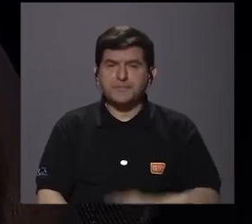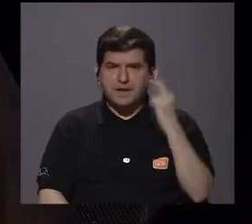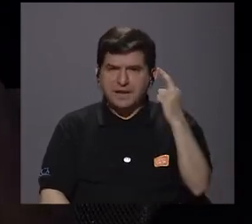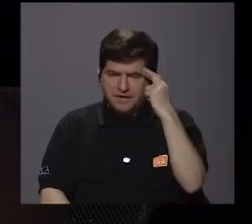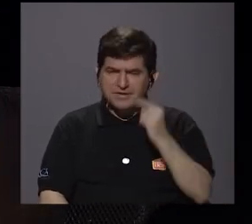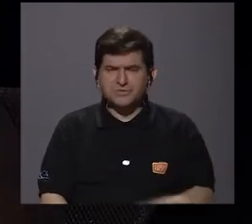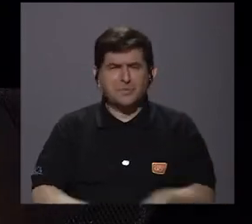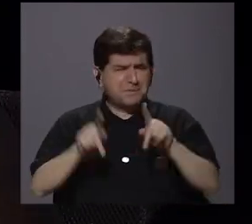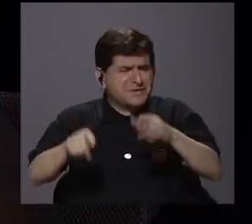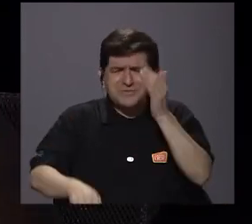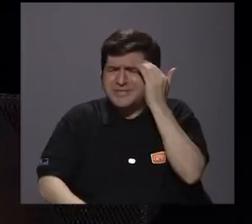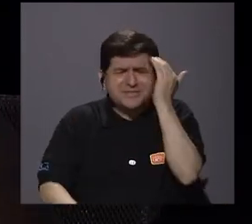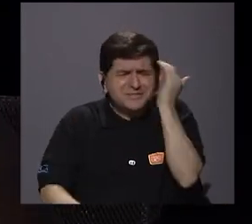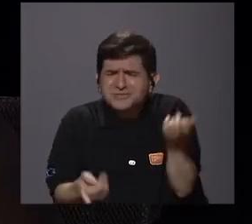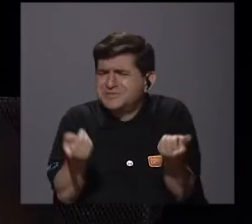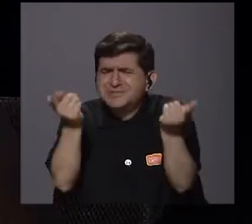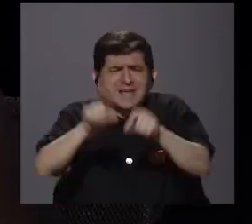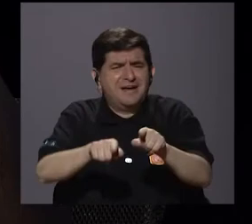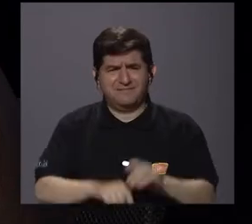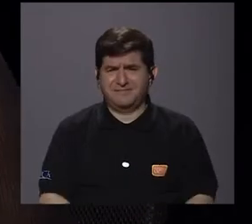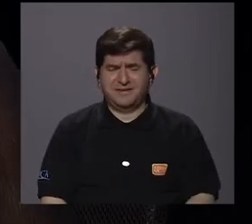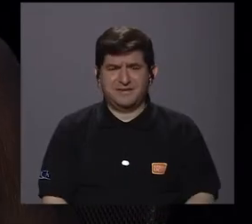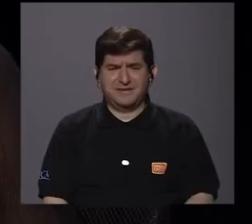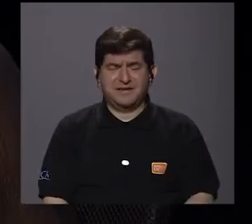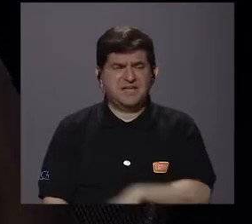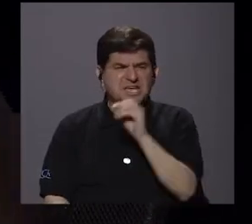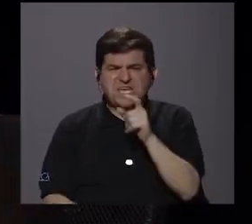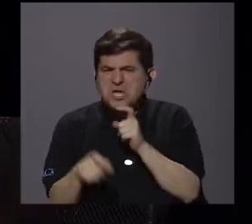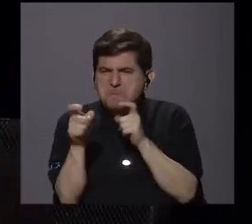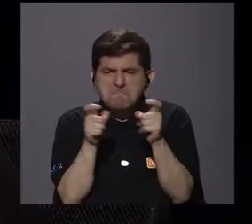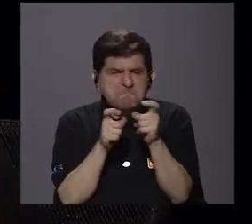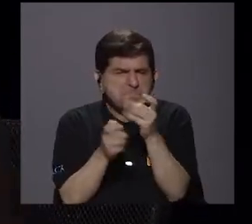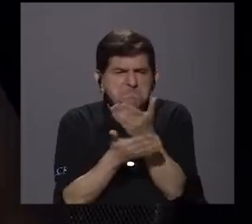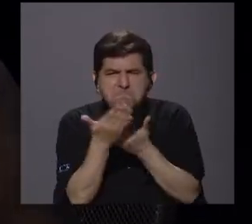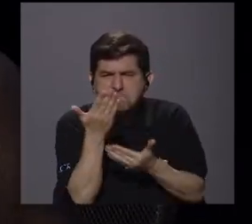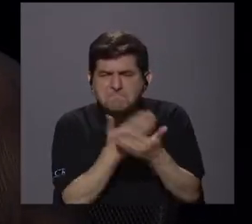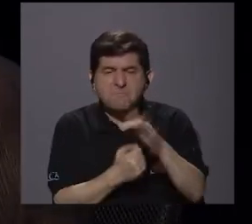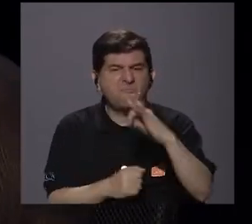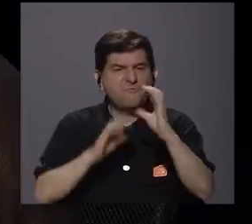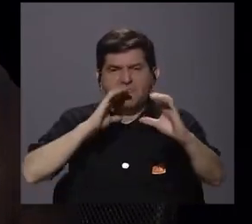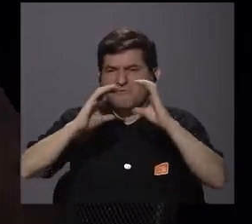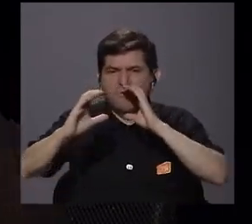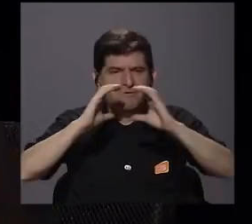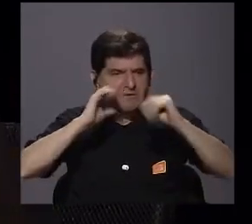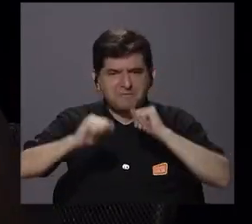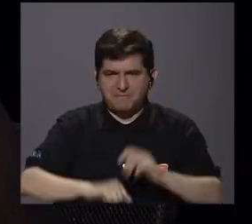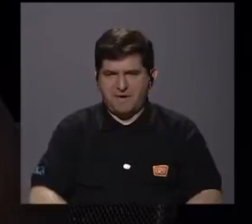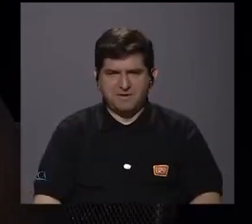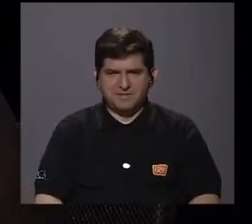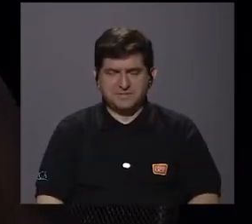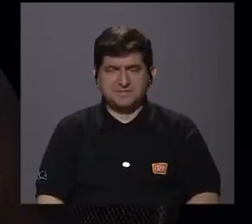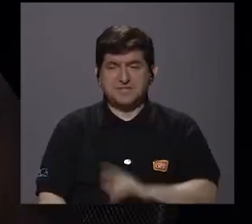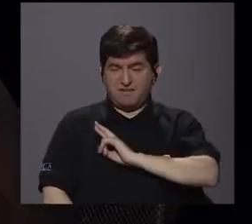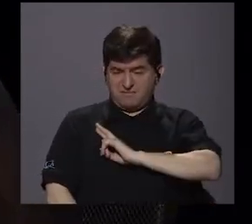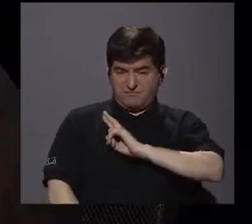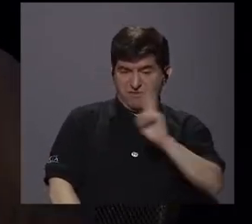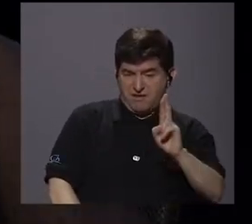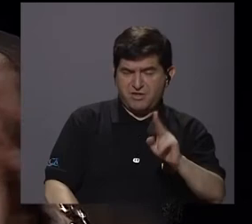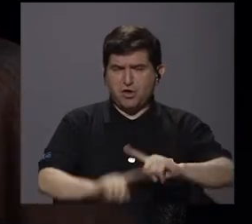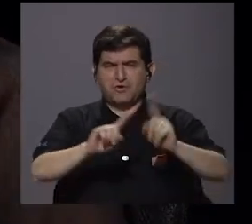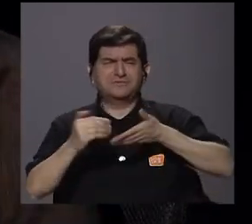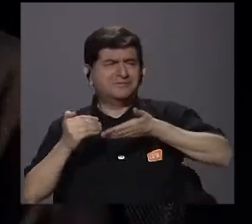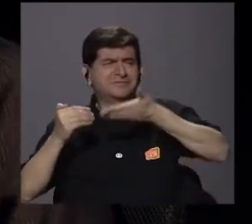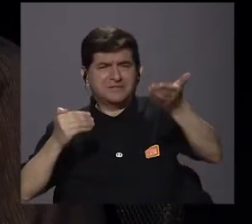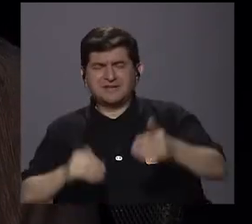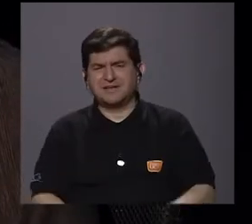Es difícil porque hay mucha ignorancia y hay mucha manipulación de medios de comunicación, de la religión, de un